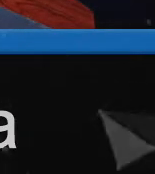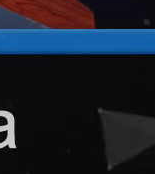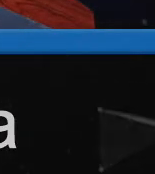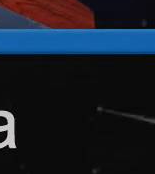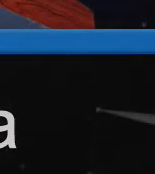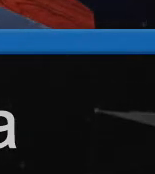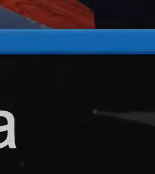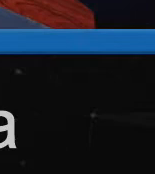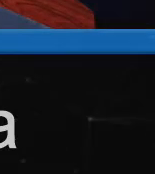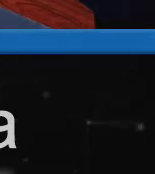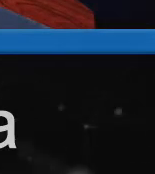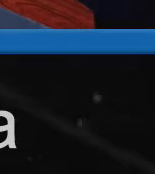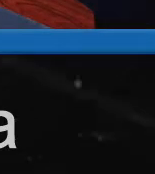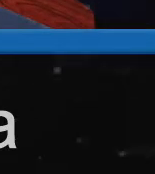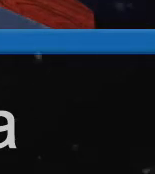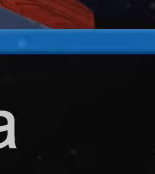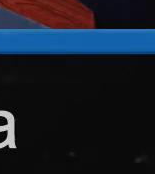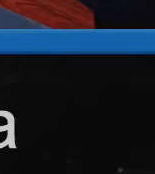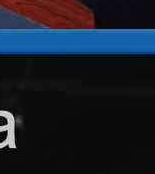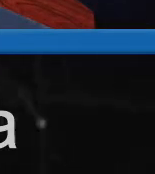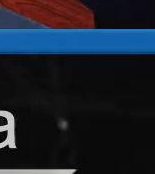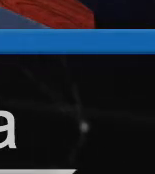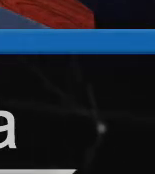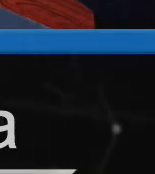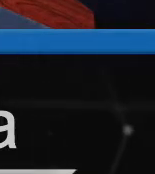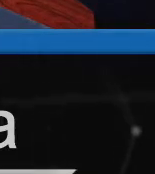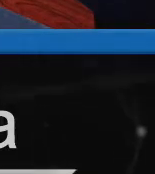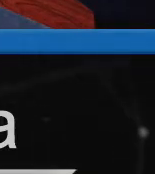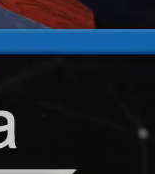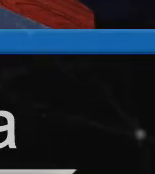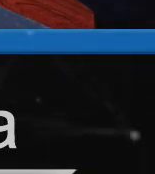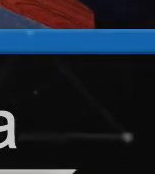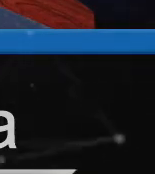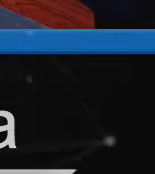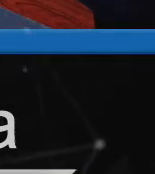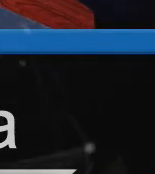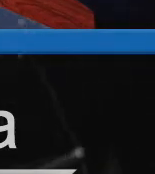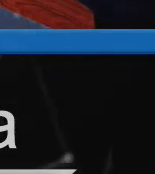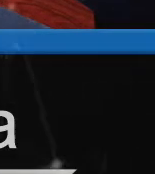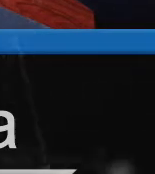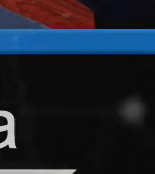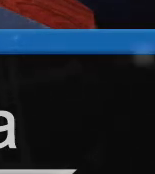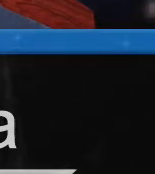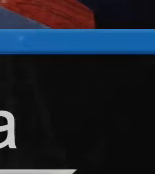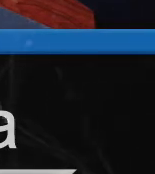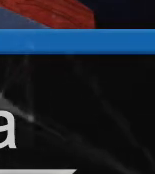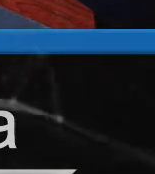Ya estás informado. No olvides darle like a este video, comparte y suscríbete a Escucha Diario.